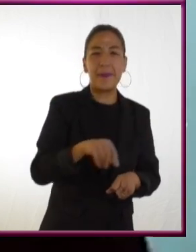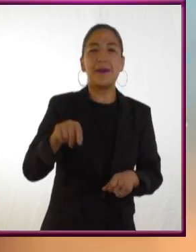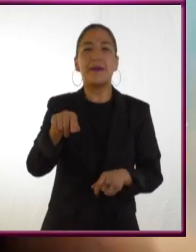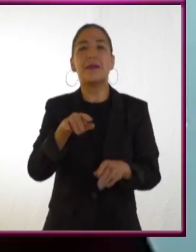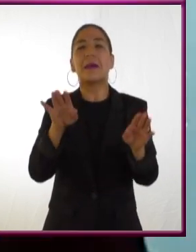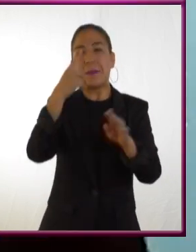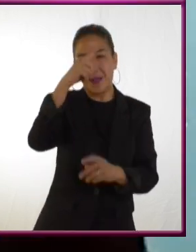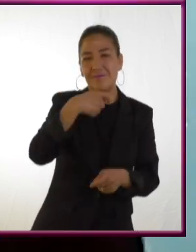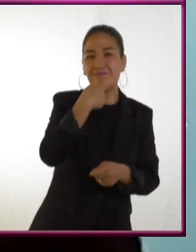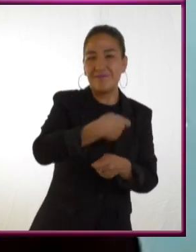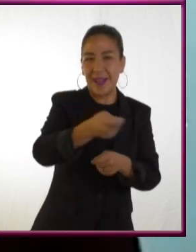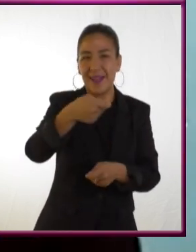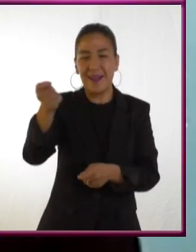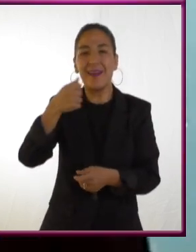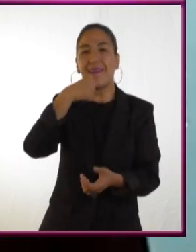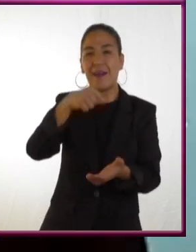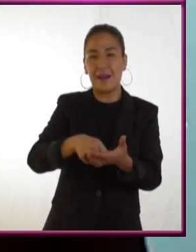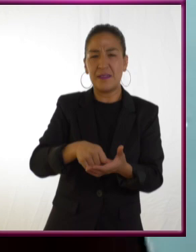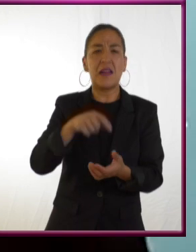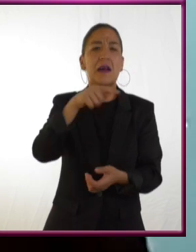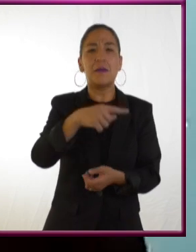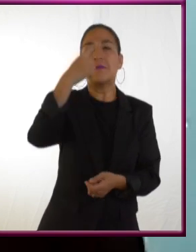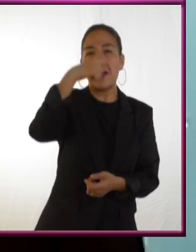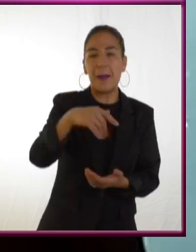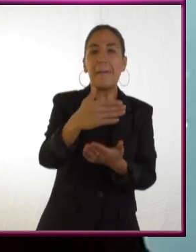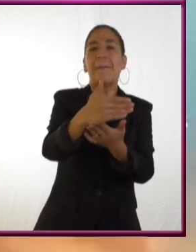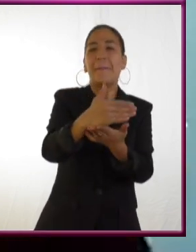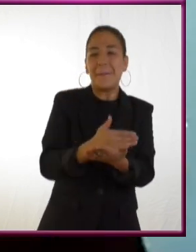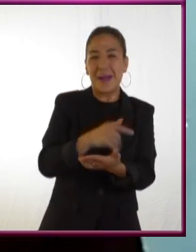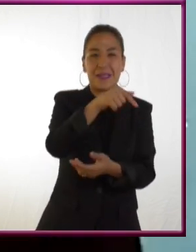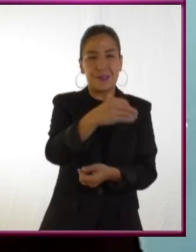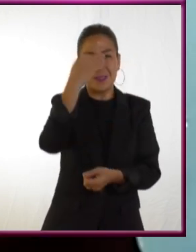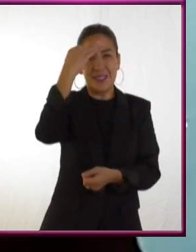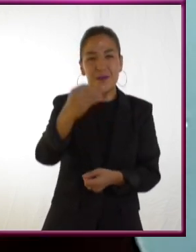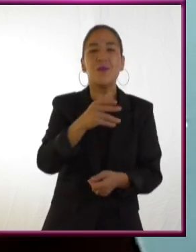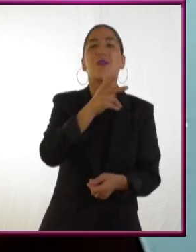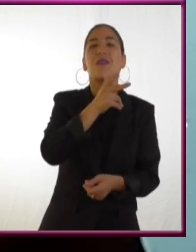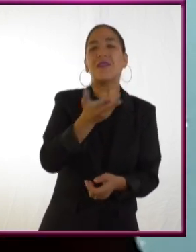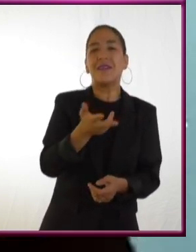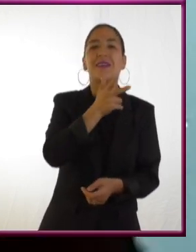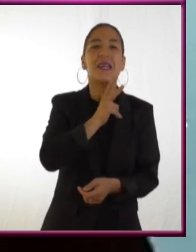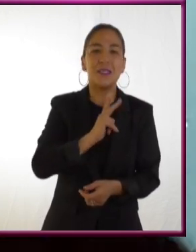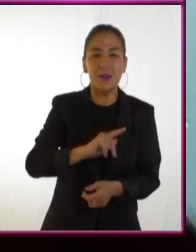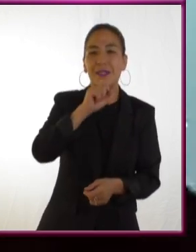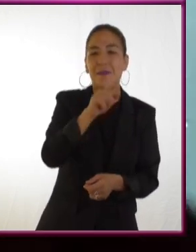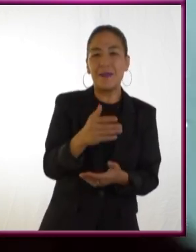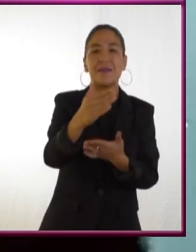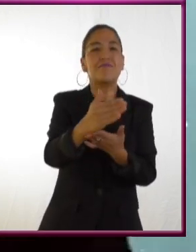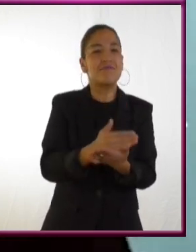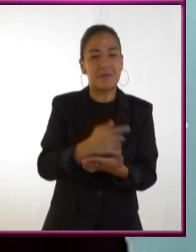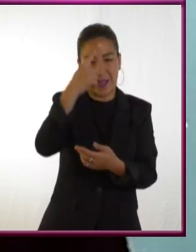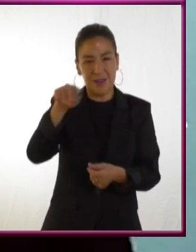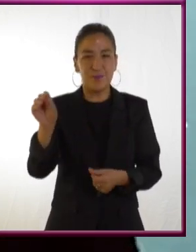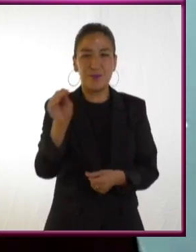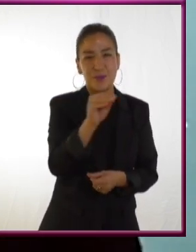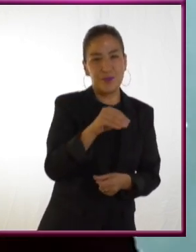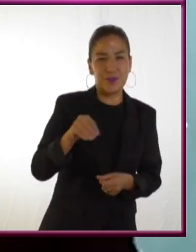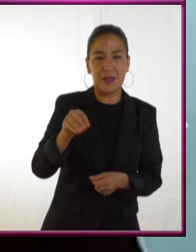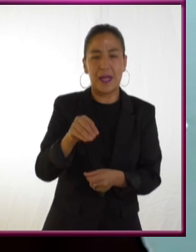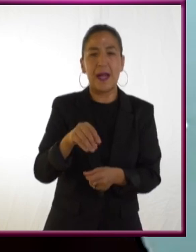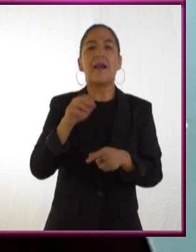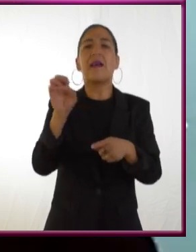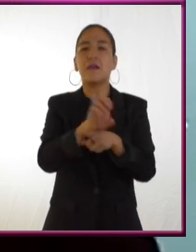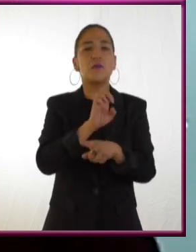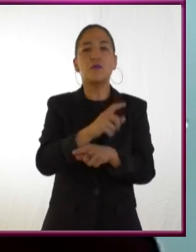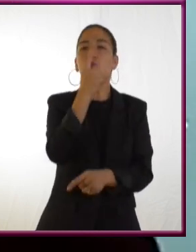para entregar la correspondencia, y lo que queremos es minimizar la cantidad de gasolina que va a utilizar para hacer el recorrido.